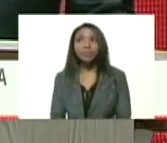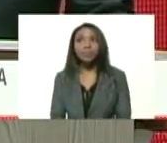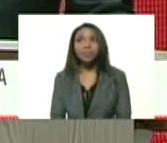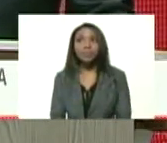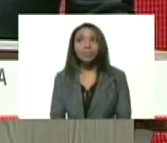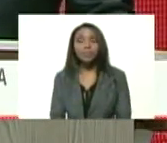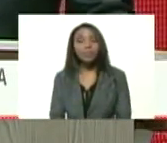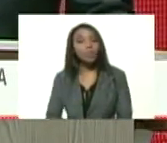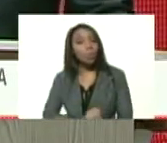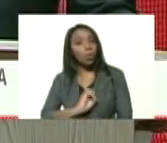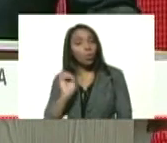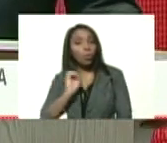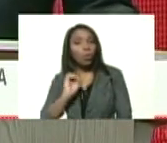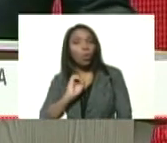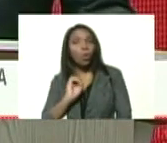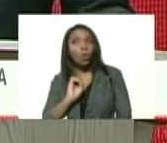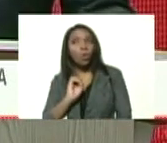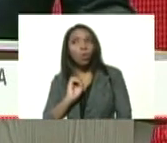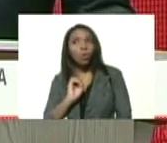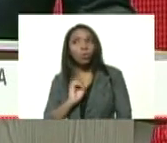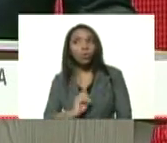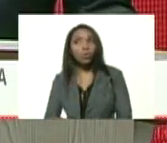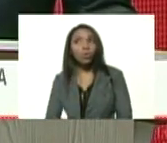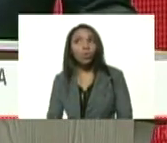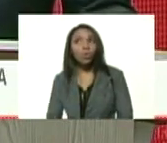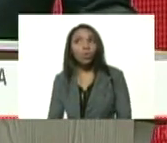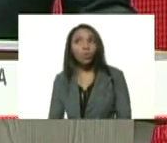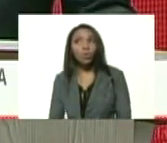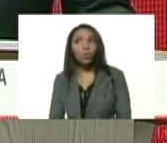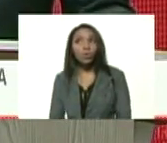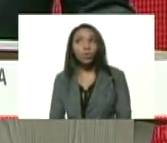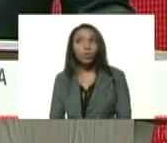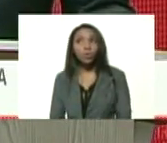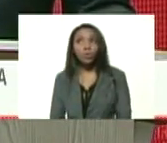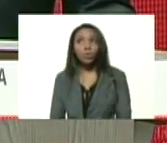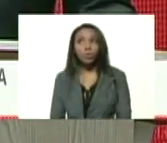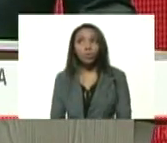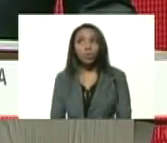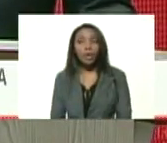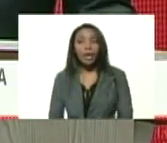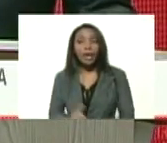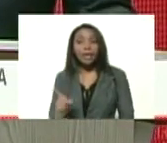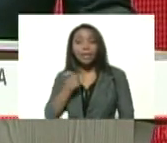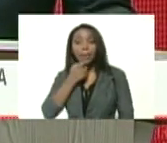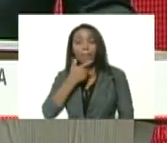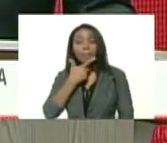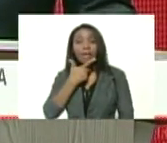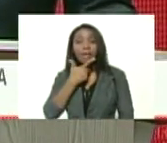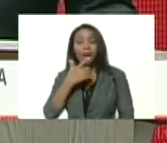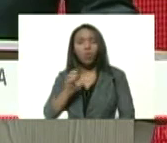o al menos, como dice esa bella canción de John